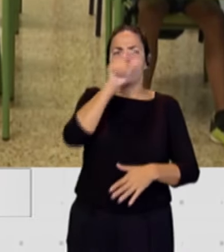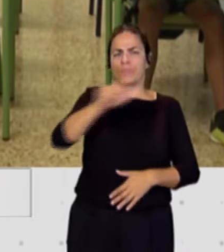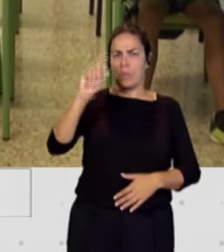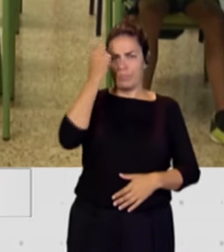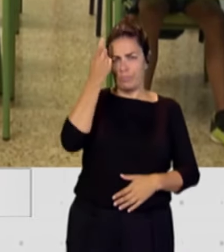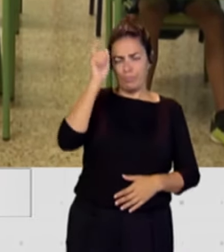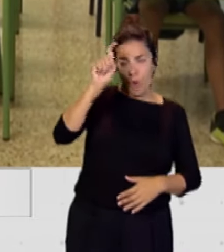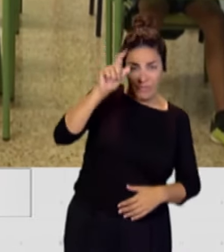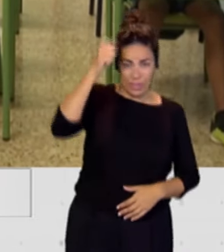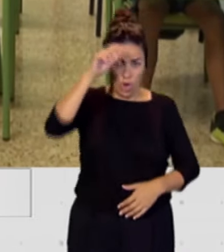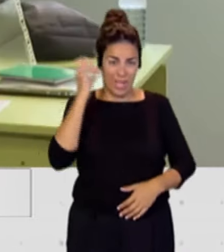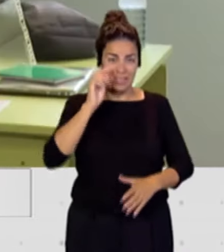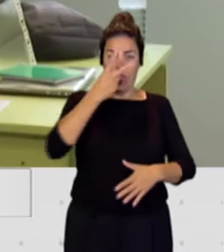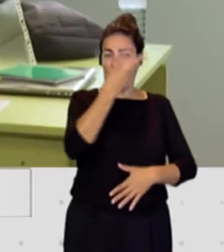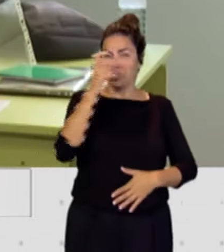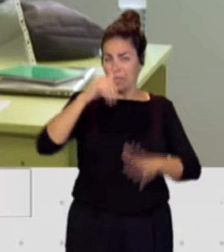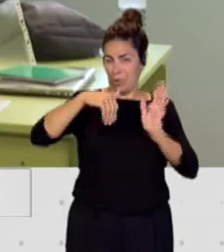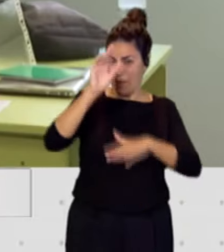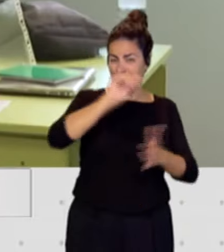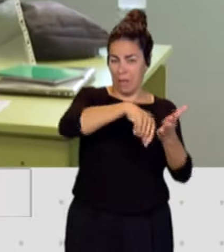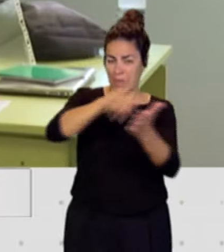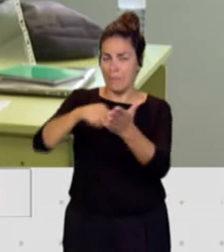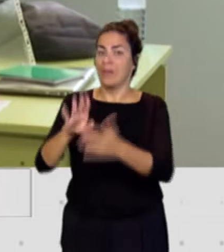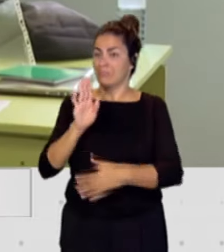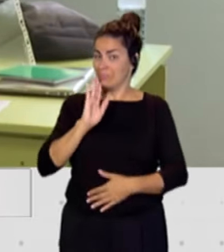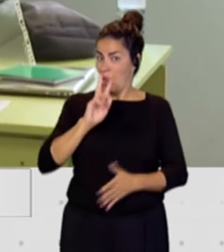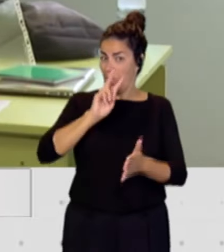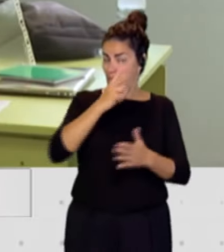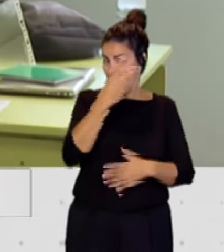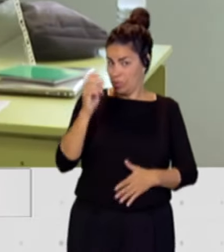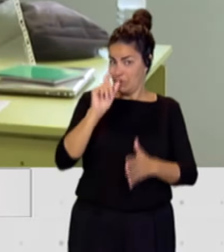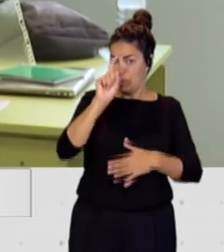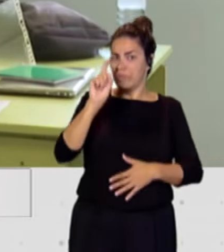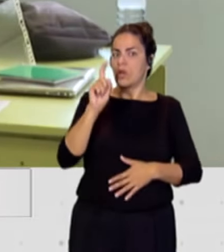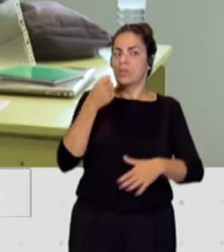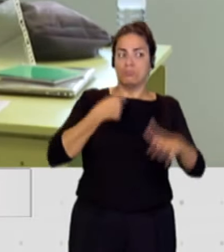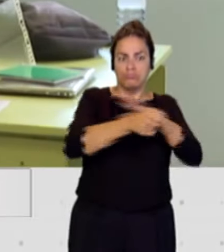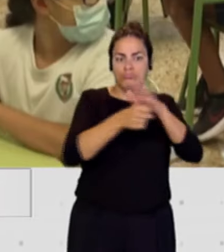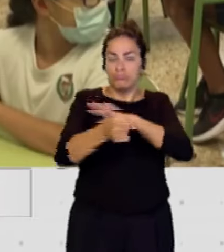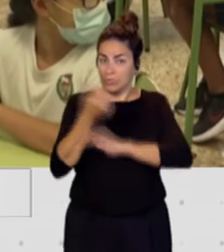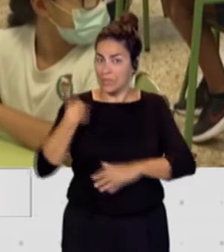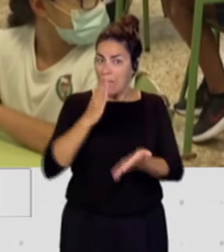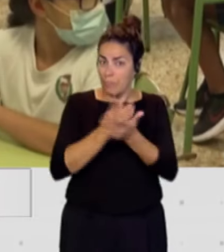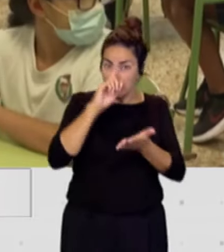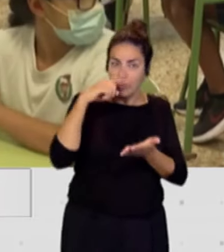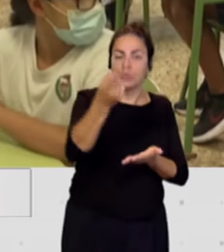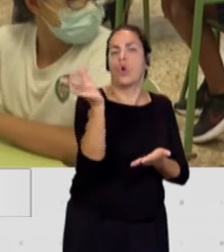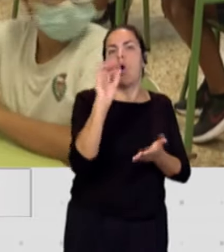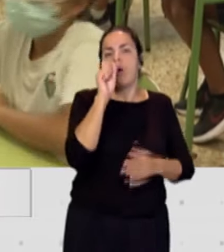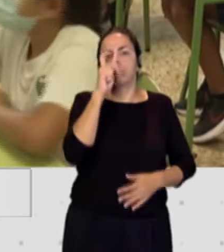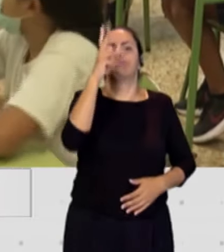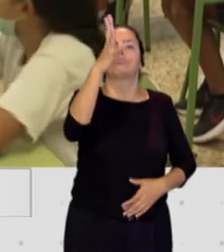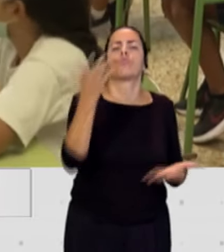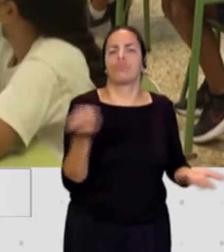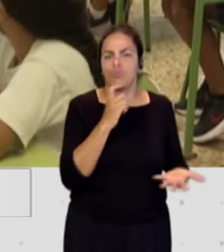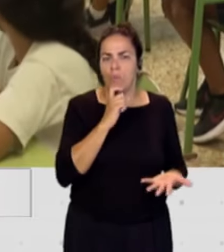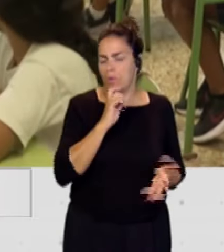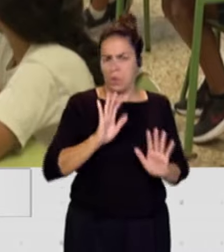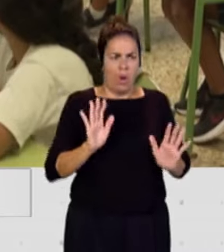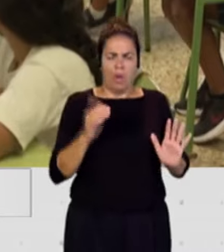profesoras esos 200 docentes Cuándo se incorporarían ya al próximo curso o son repartidos a lo largo de los próximos años no no una vez